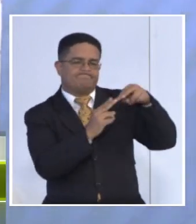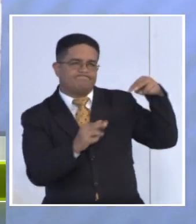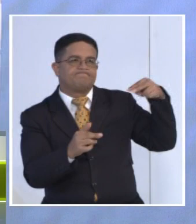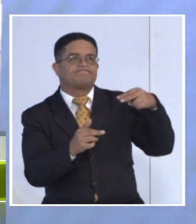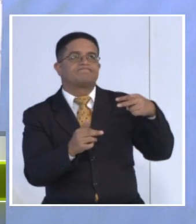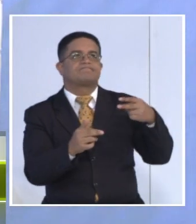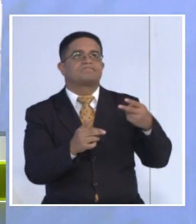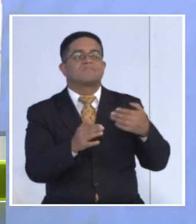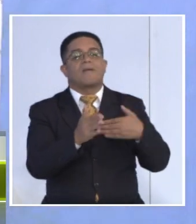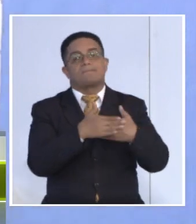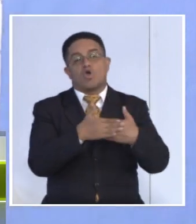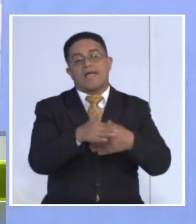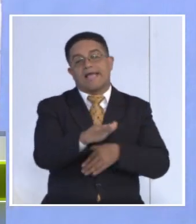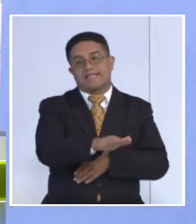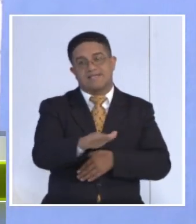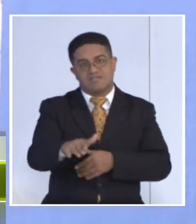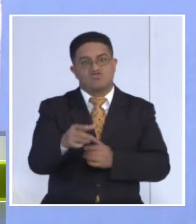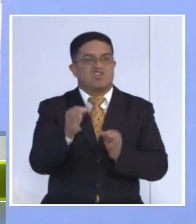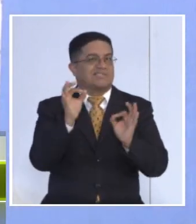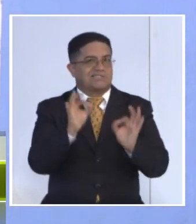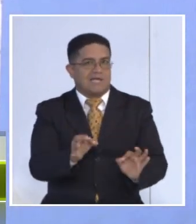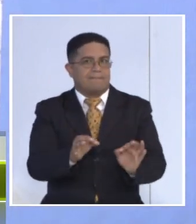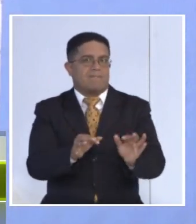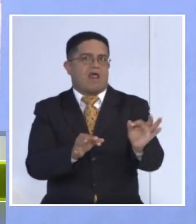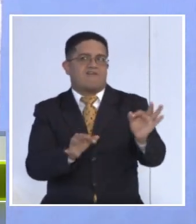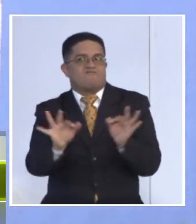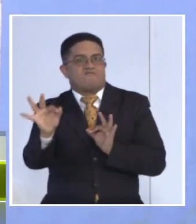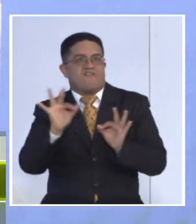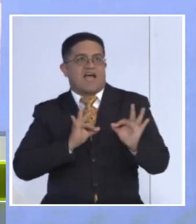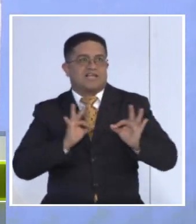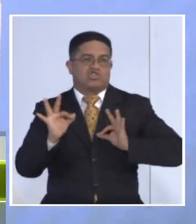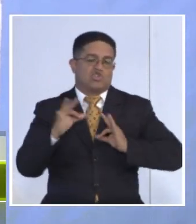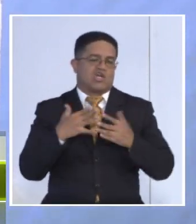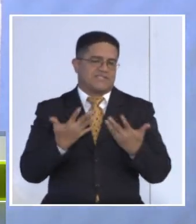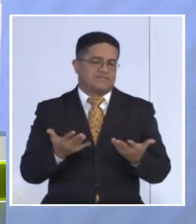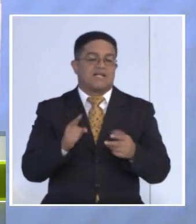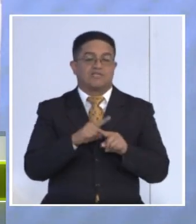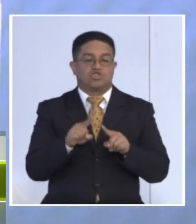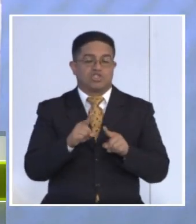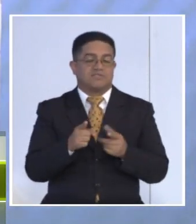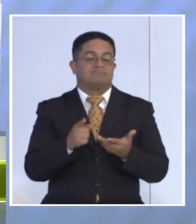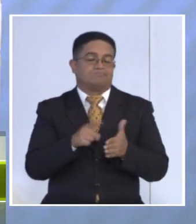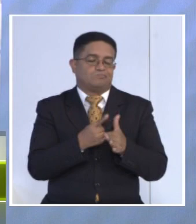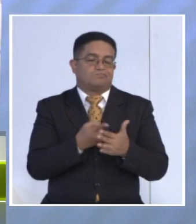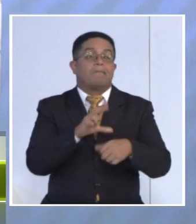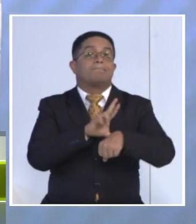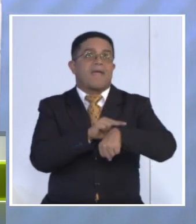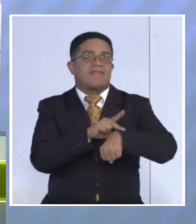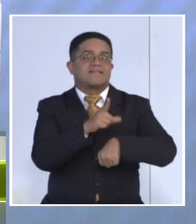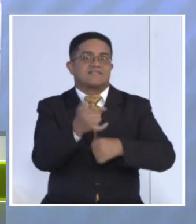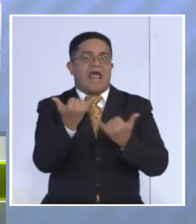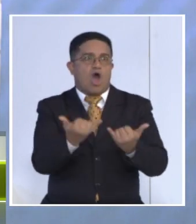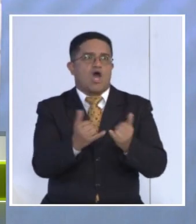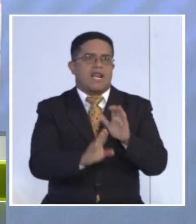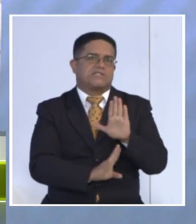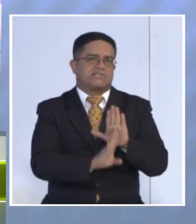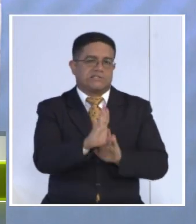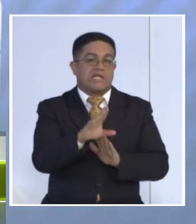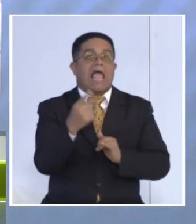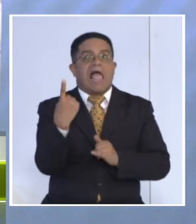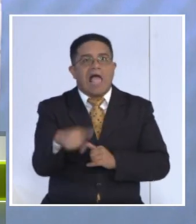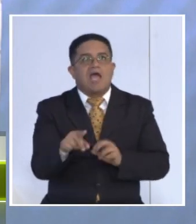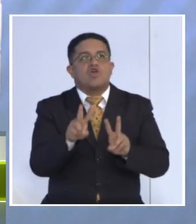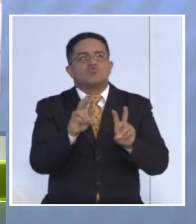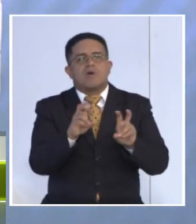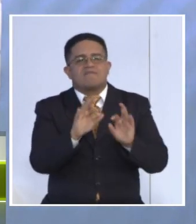repetida, porque son niños expuestos a infecciones y reinfecciones. Claro. Así que la medicina avanza y aparecen nuevos medicamentos y